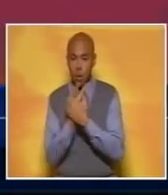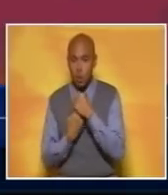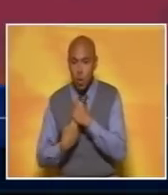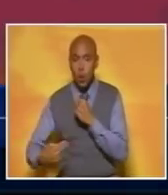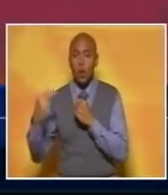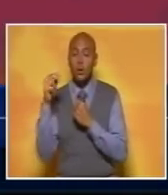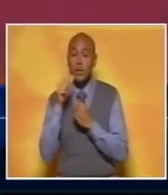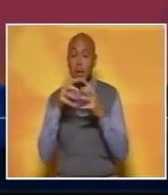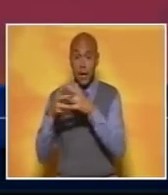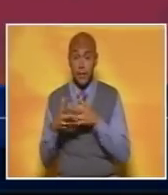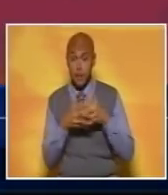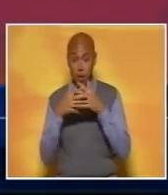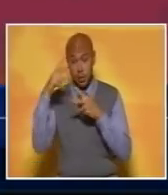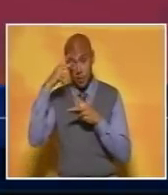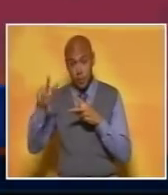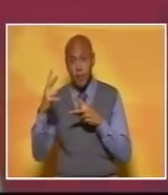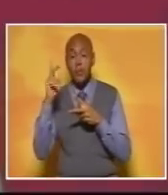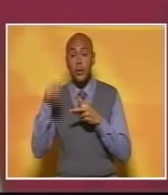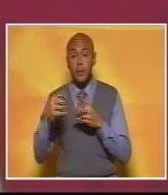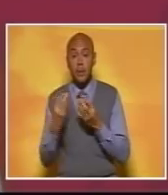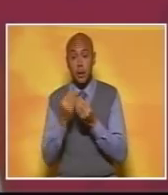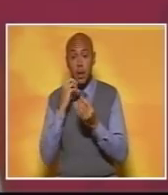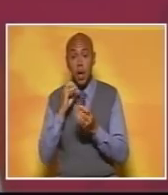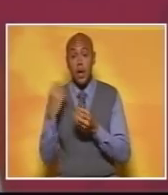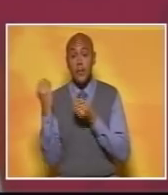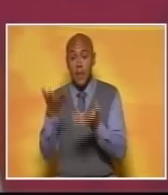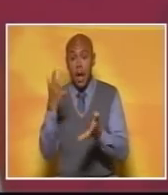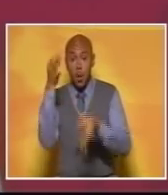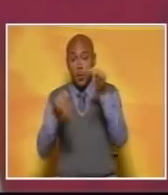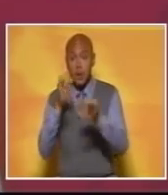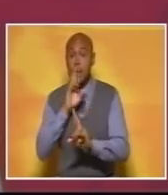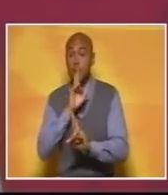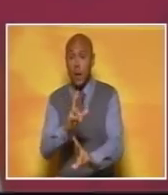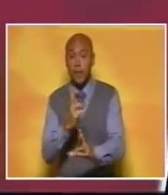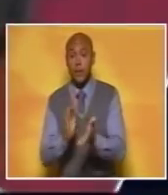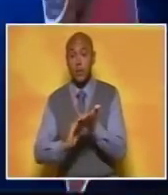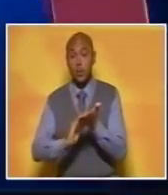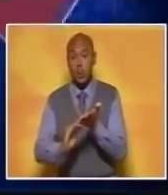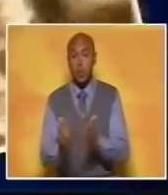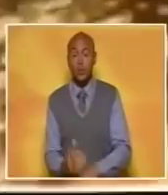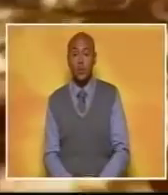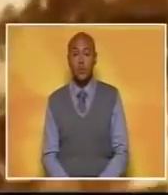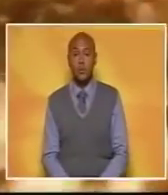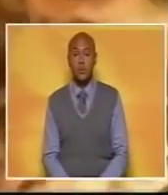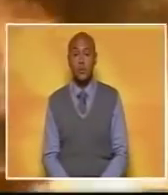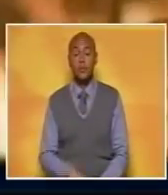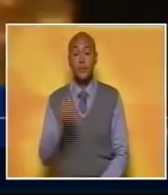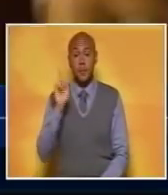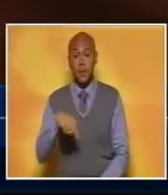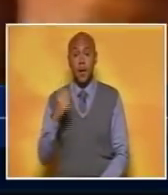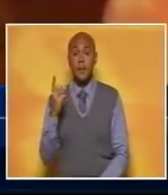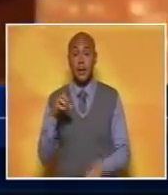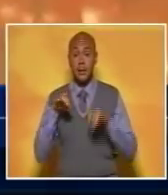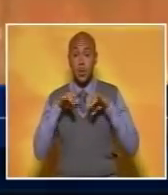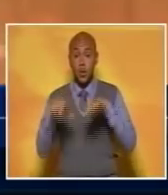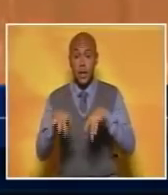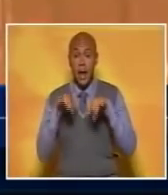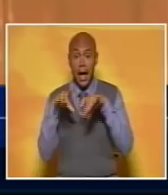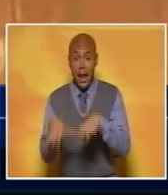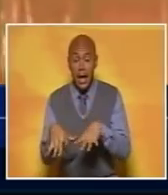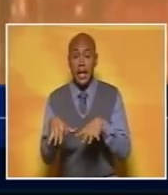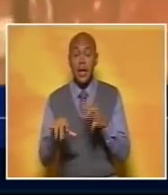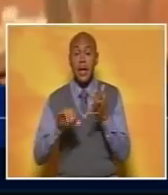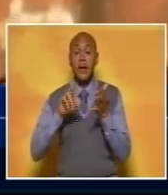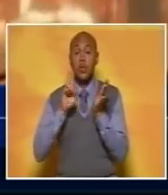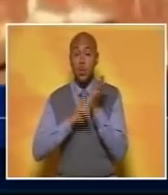ambos estados, a fin de ofrecer justicia a las familias afectadas. Y en Australia, el gobierno del estado